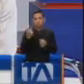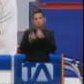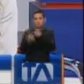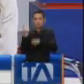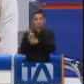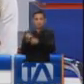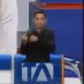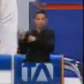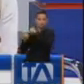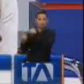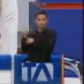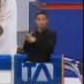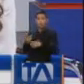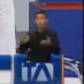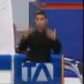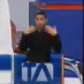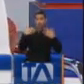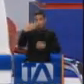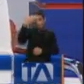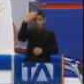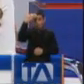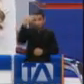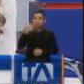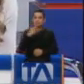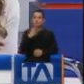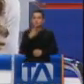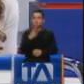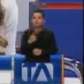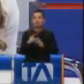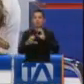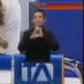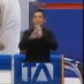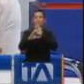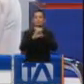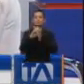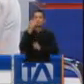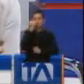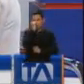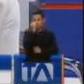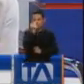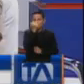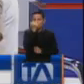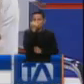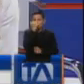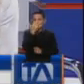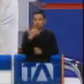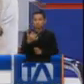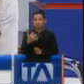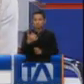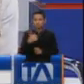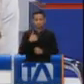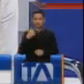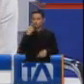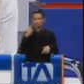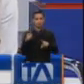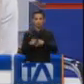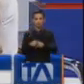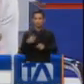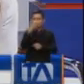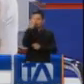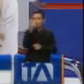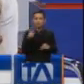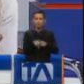1 o 2 años en la alcaldía de Guayaquil se analizaba la posibilidad de poner buses rosa. Yo personalmente estoy totalmente en contra de eso, porque